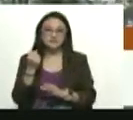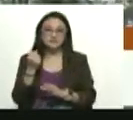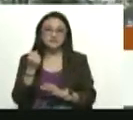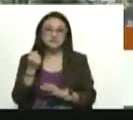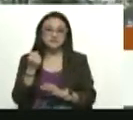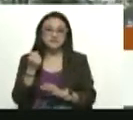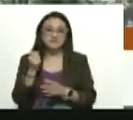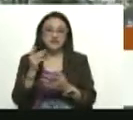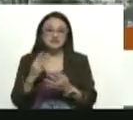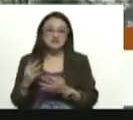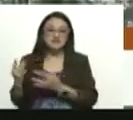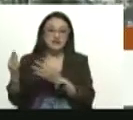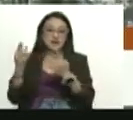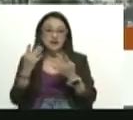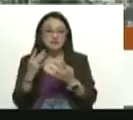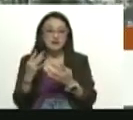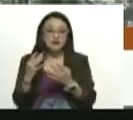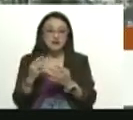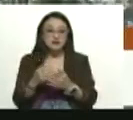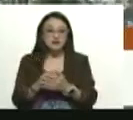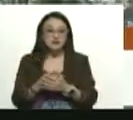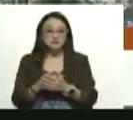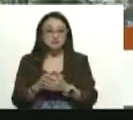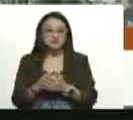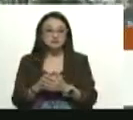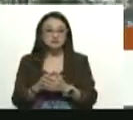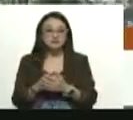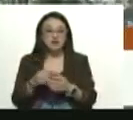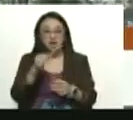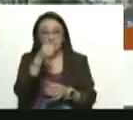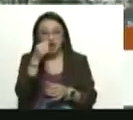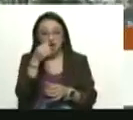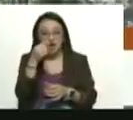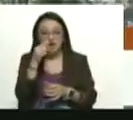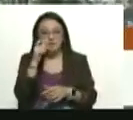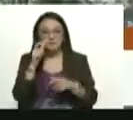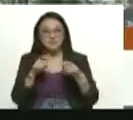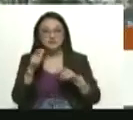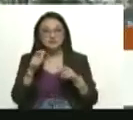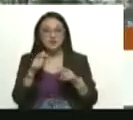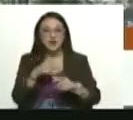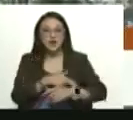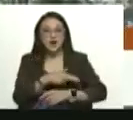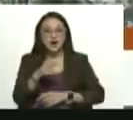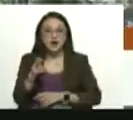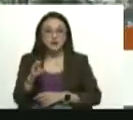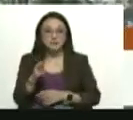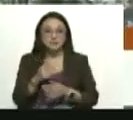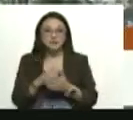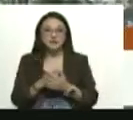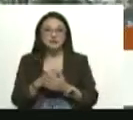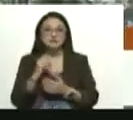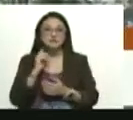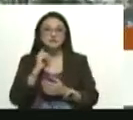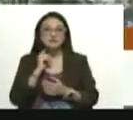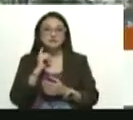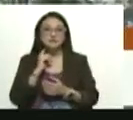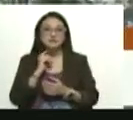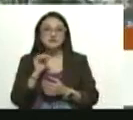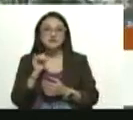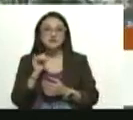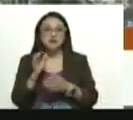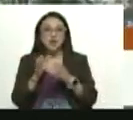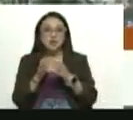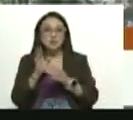la selva a los traficantes, a los narcotraficantes, traficantes de arma y a la